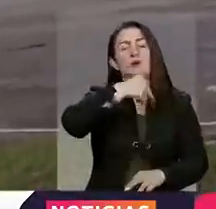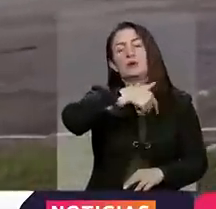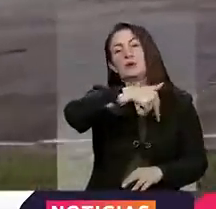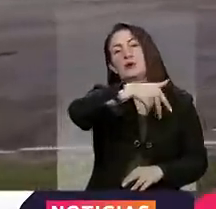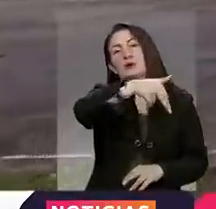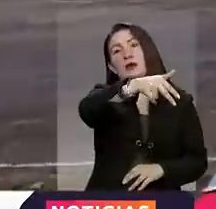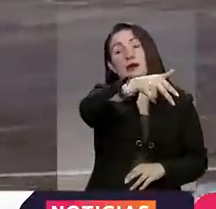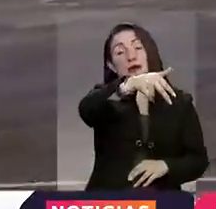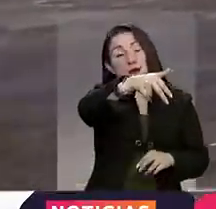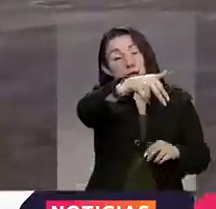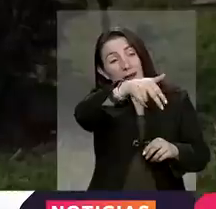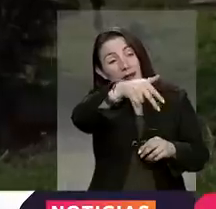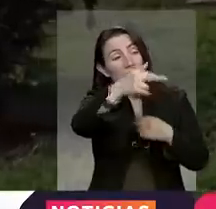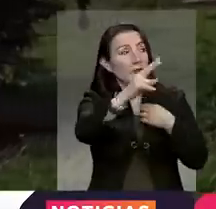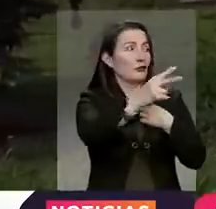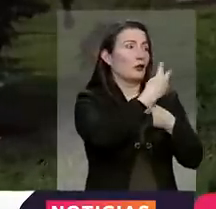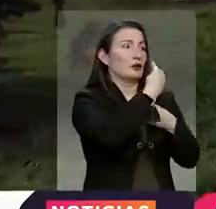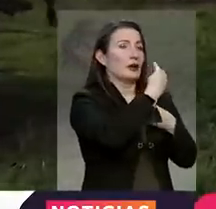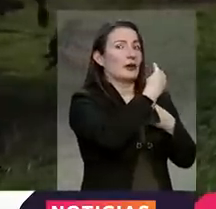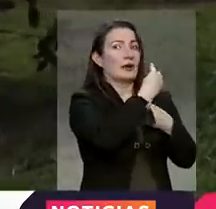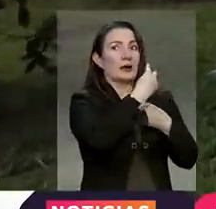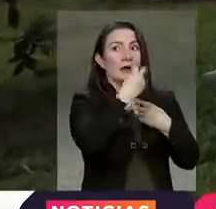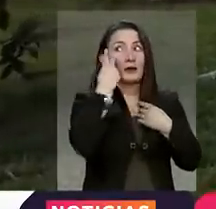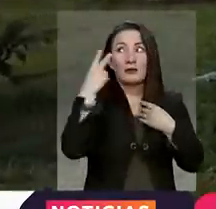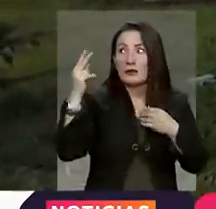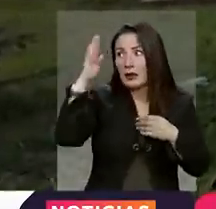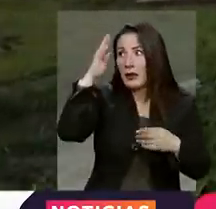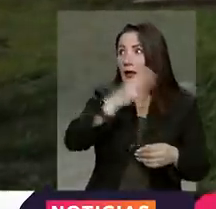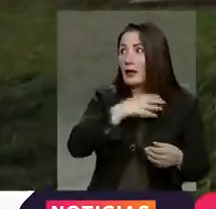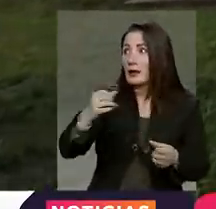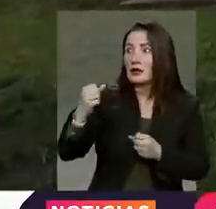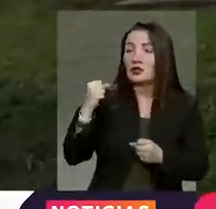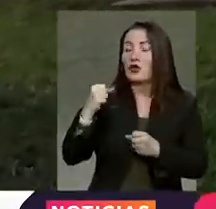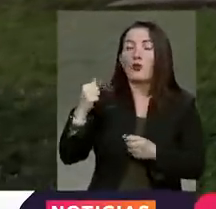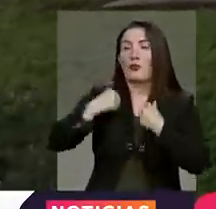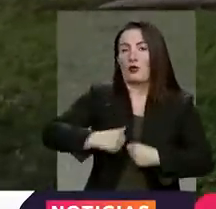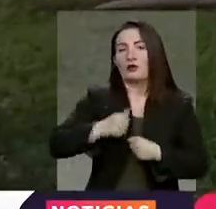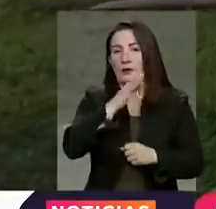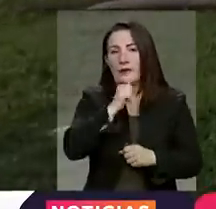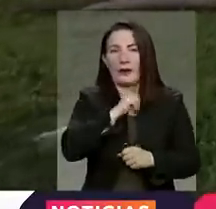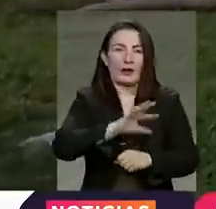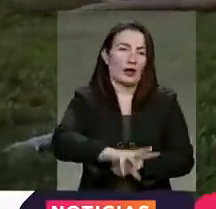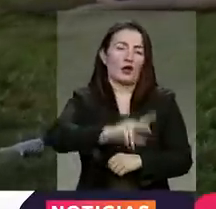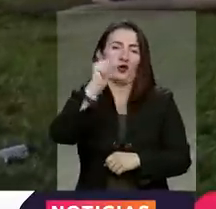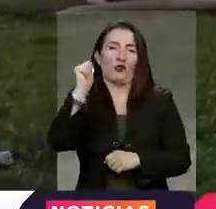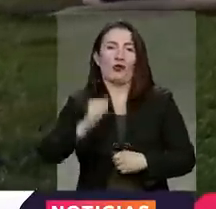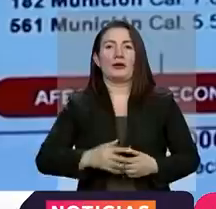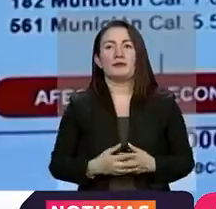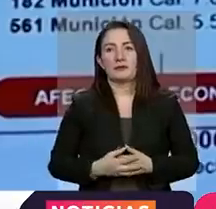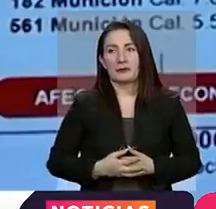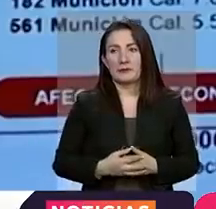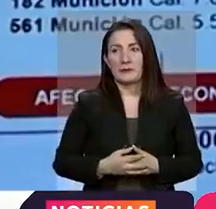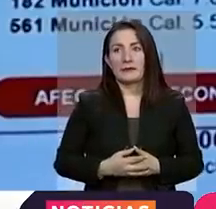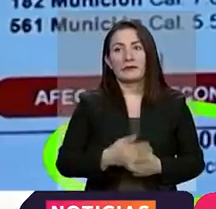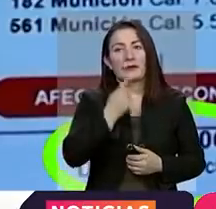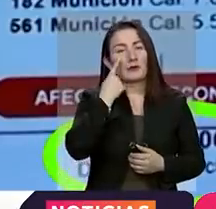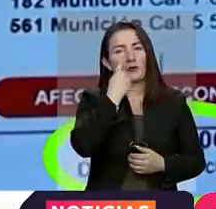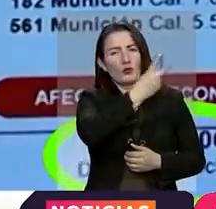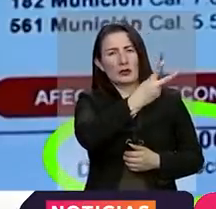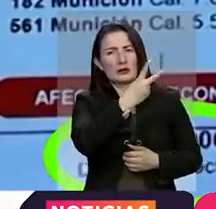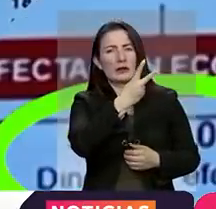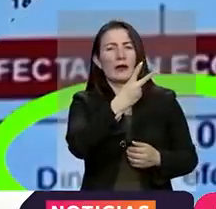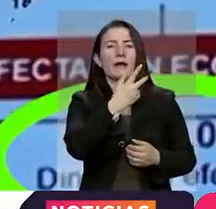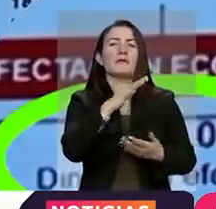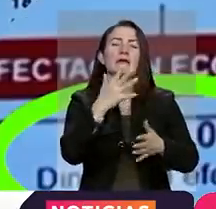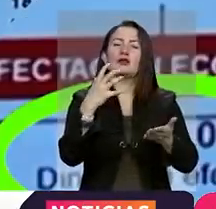y cuando él llega y regresa a mirar, ya no estaba ni el ejército ni el bolso. En el reporte castrense no aparece todo el dinero. La gráfica muestra que